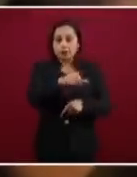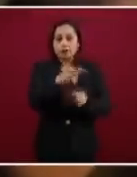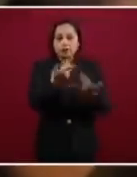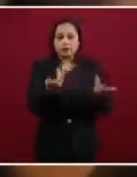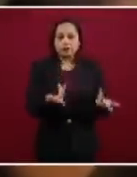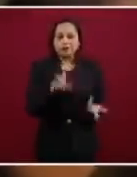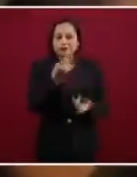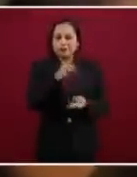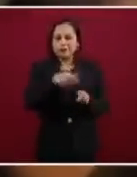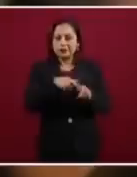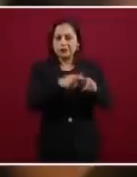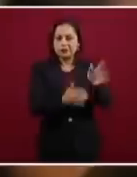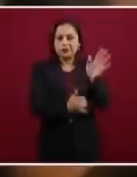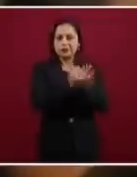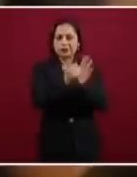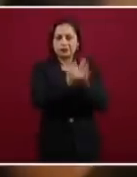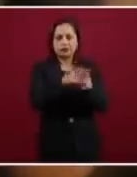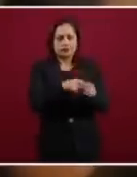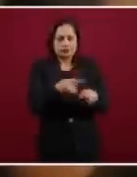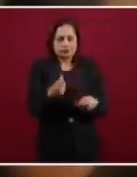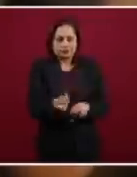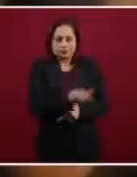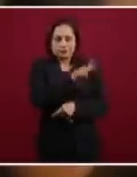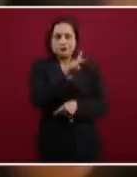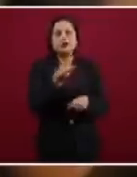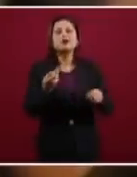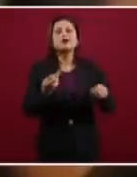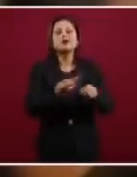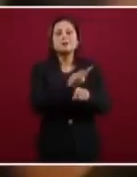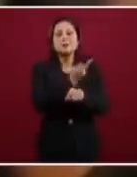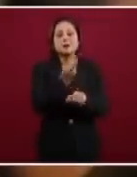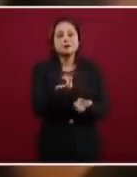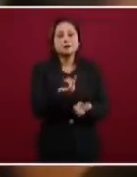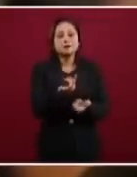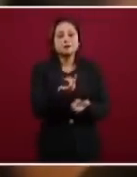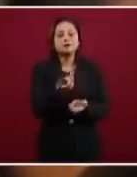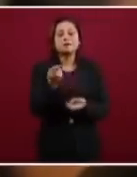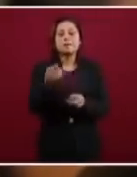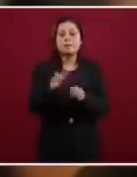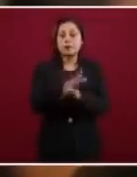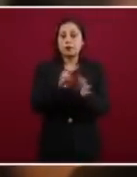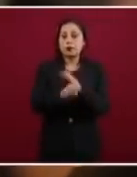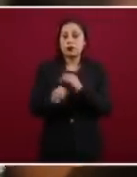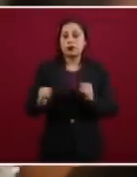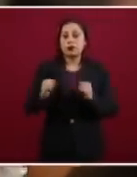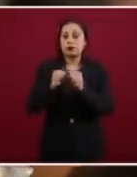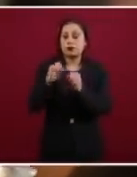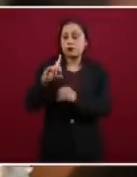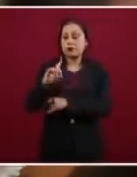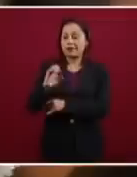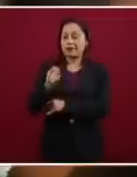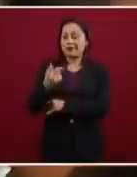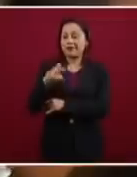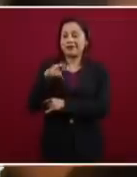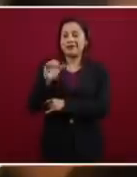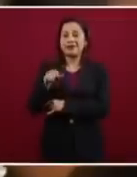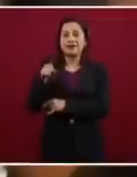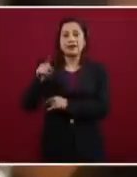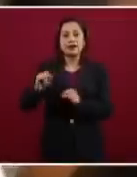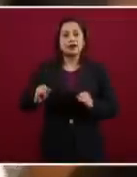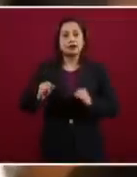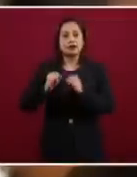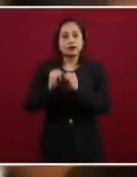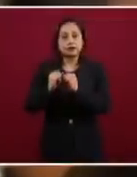cómo va la limpian semarnat porque usted no ha nombrado a un director de en la dgira que es una dependencia muy